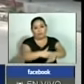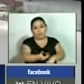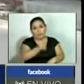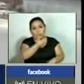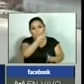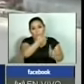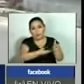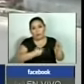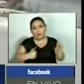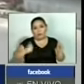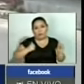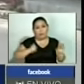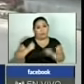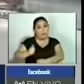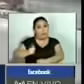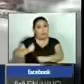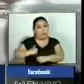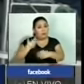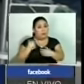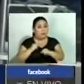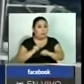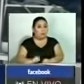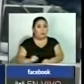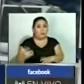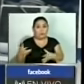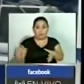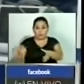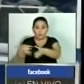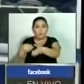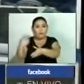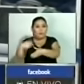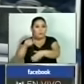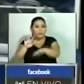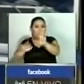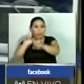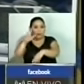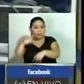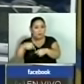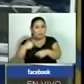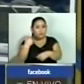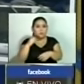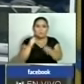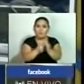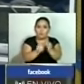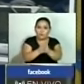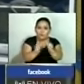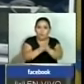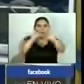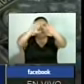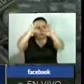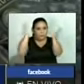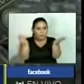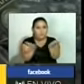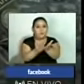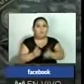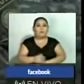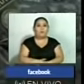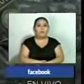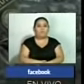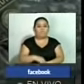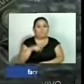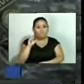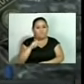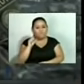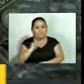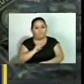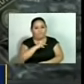soldado se convirtió en la víctima mortal número 13 de este virus que está afectando a nivel mundial. Es muy duro